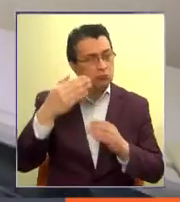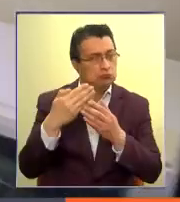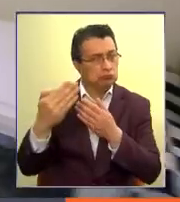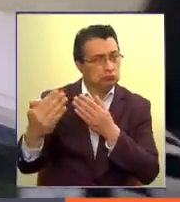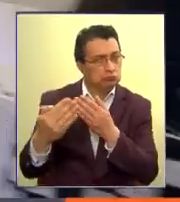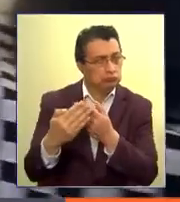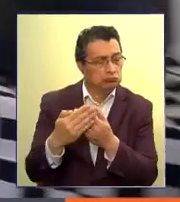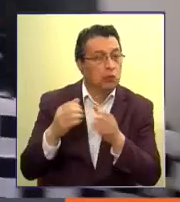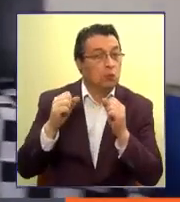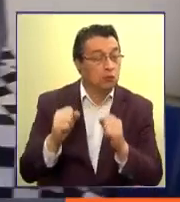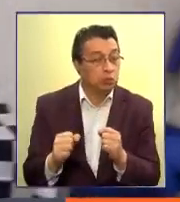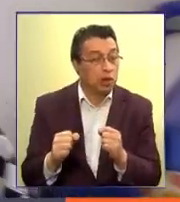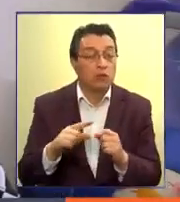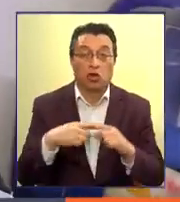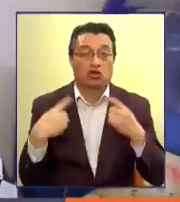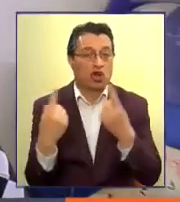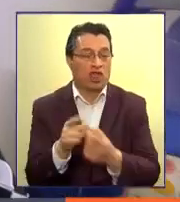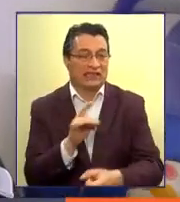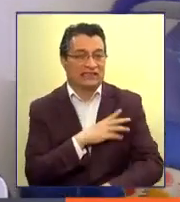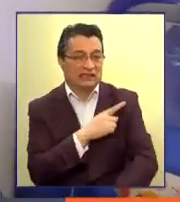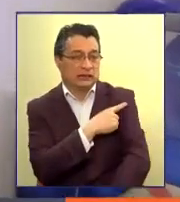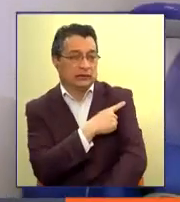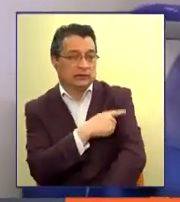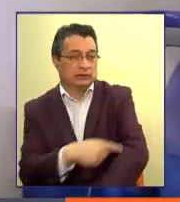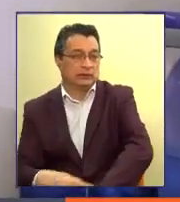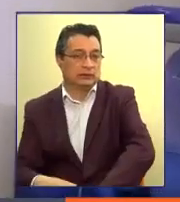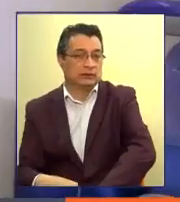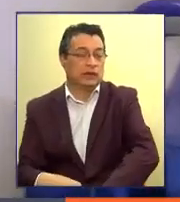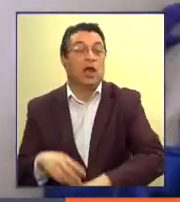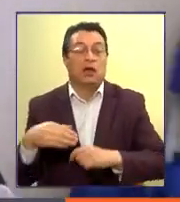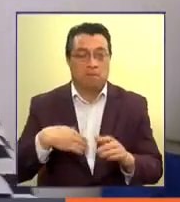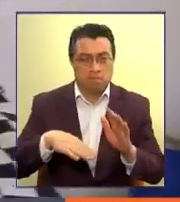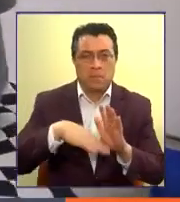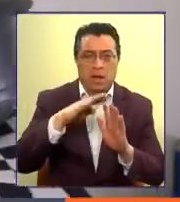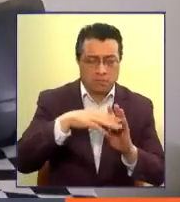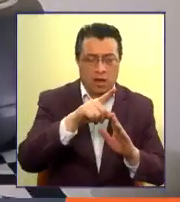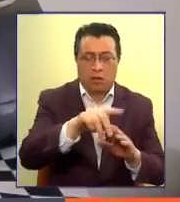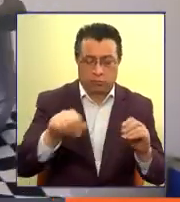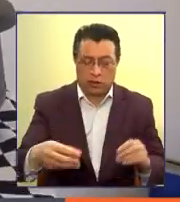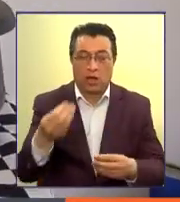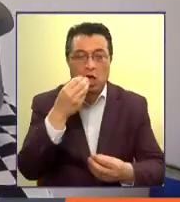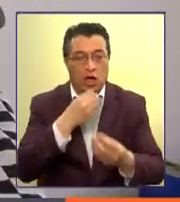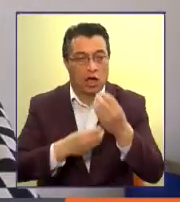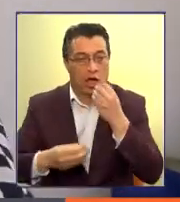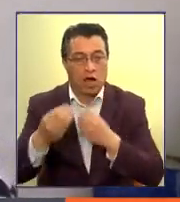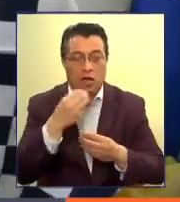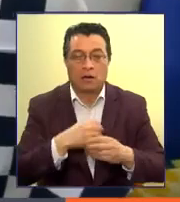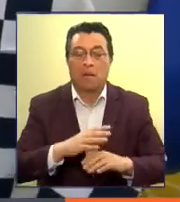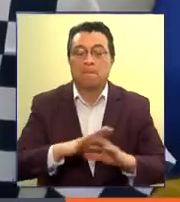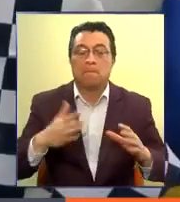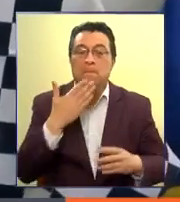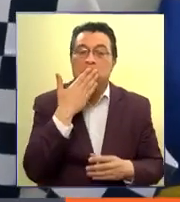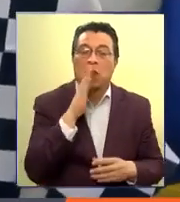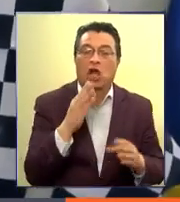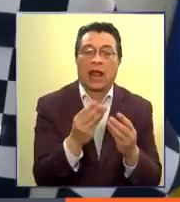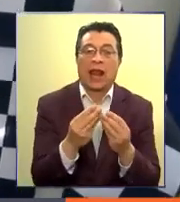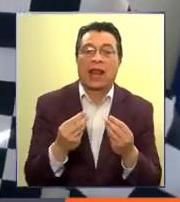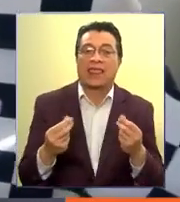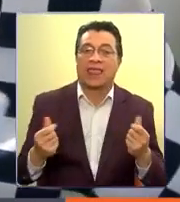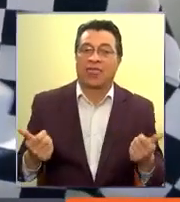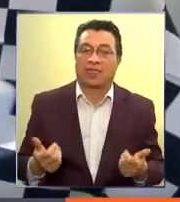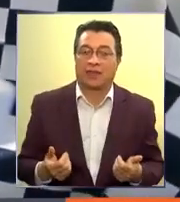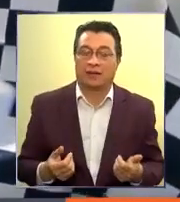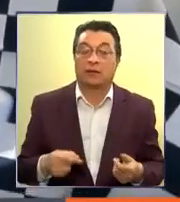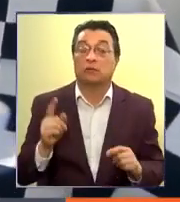es poder llegar a todo Chile, porque queremos que más personas puedan alimentarse de mejor calidad. A lo mejor